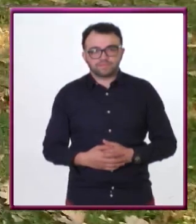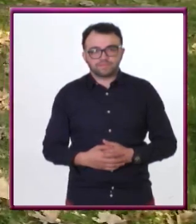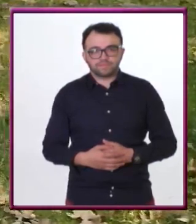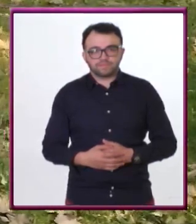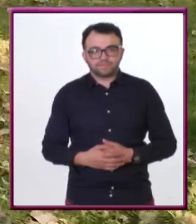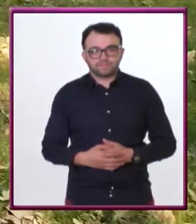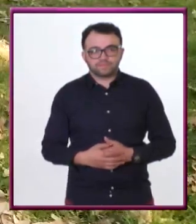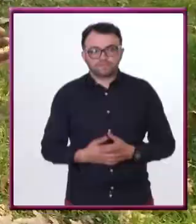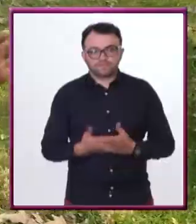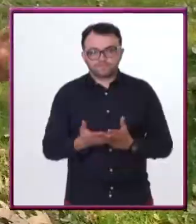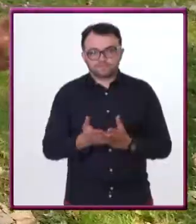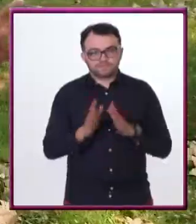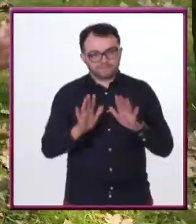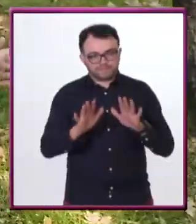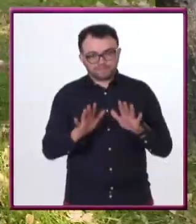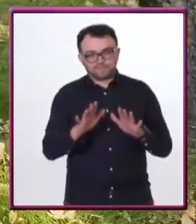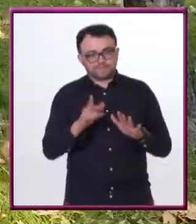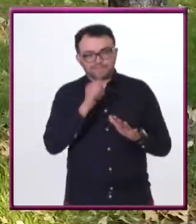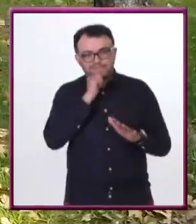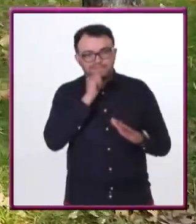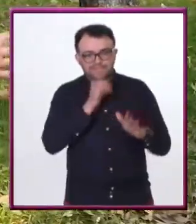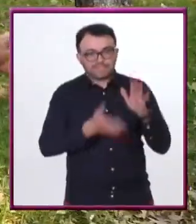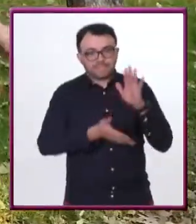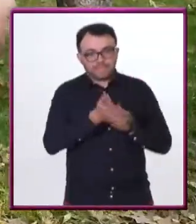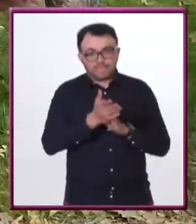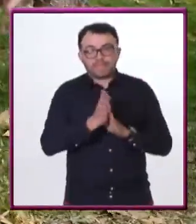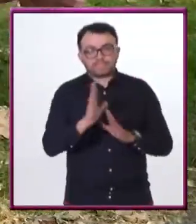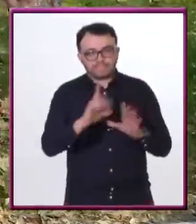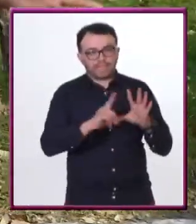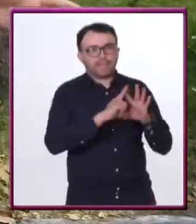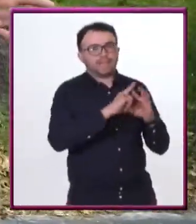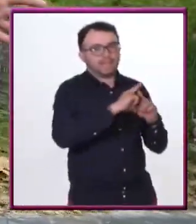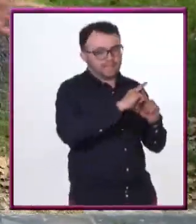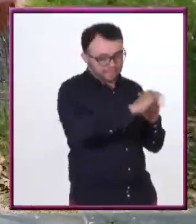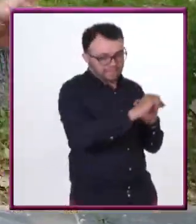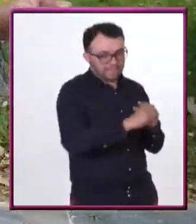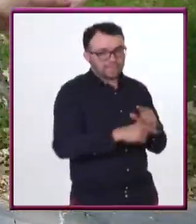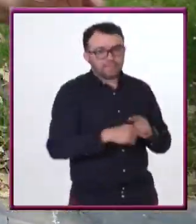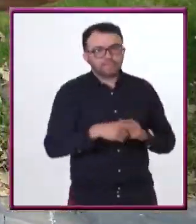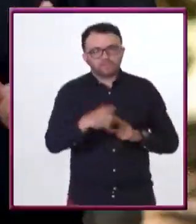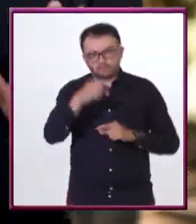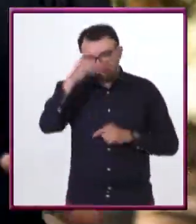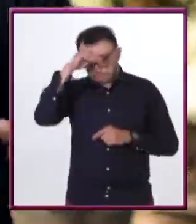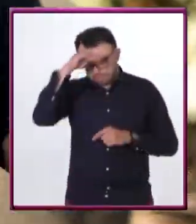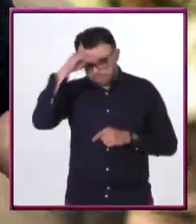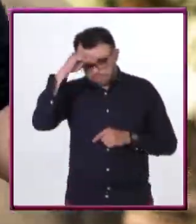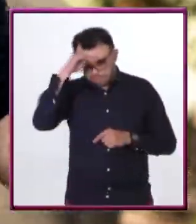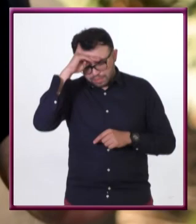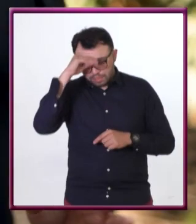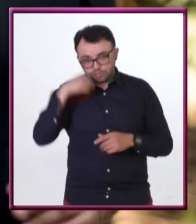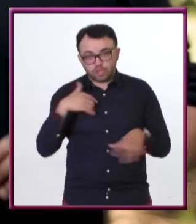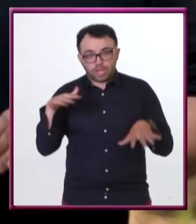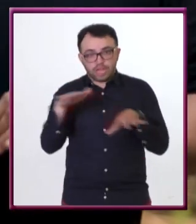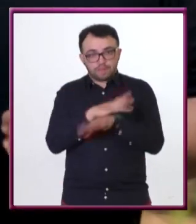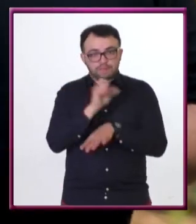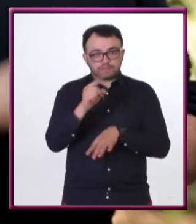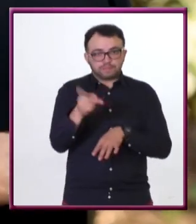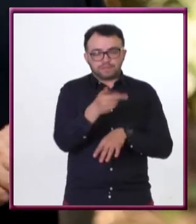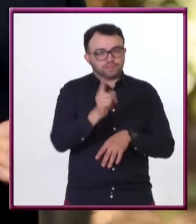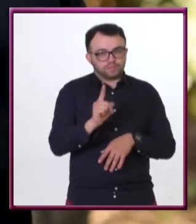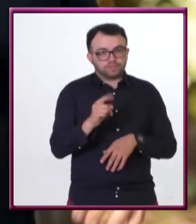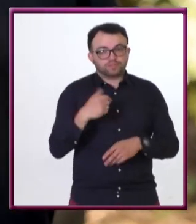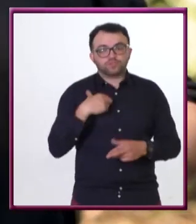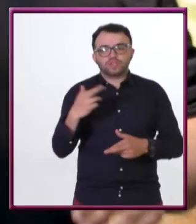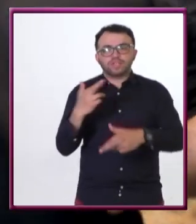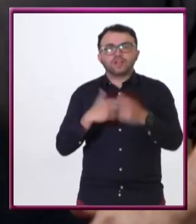Y no nos hemos ido, pero ya nos estamos viendo, ¿eh? No crean que regresamos a cambiar la pregunta, que insisto, está muy barco, ¿eh? Sí. Regresamos porque